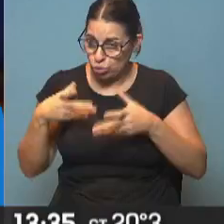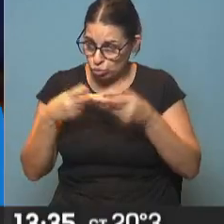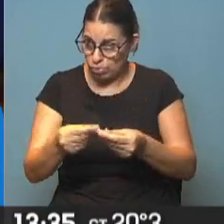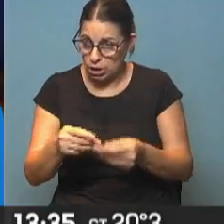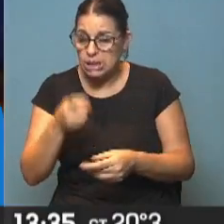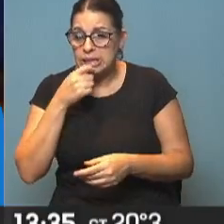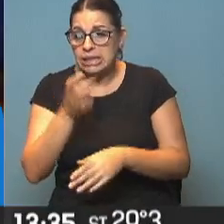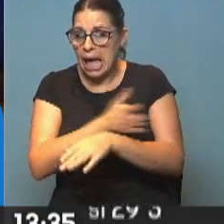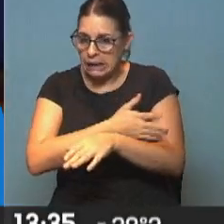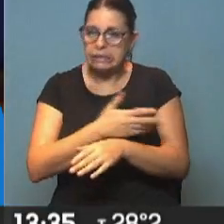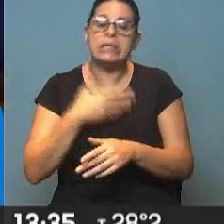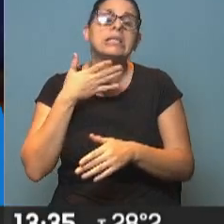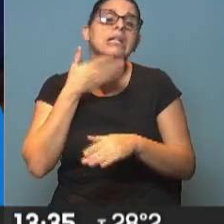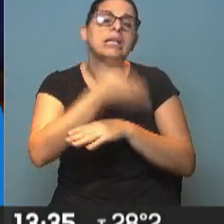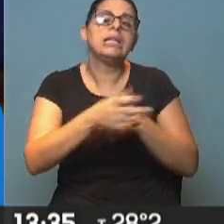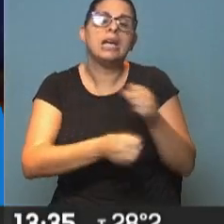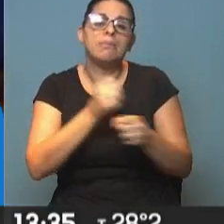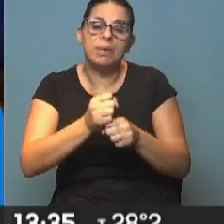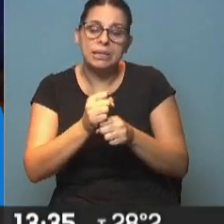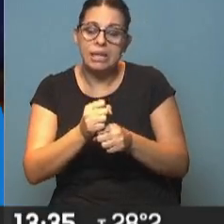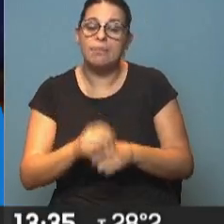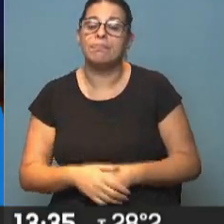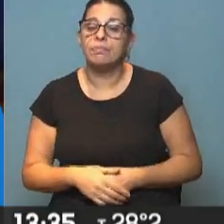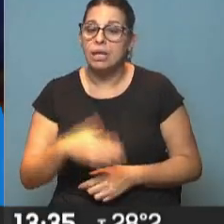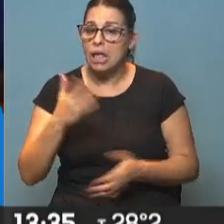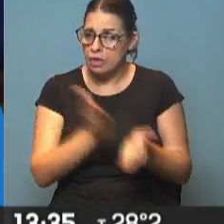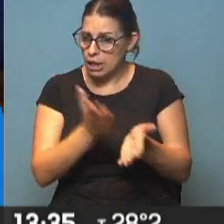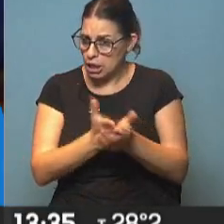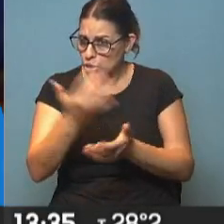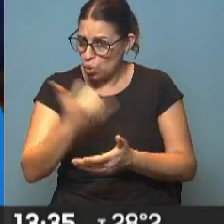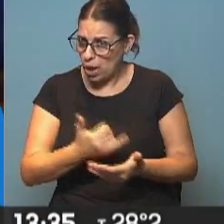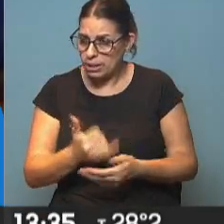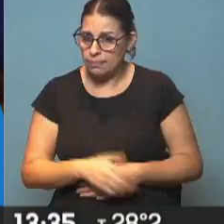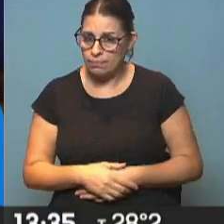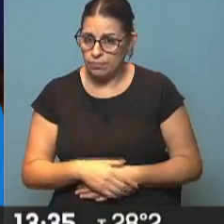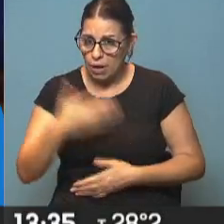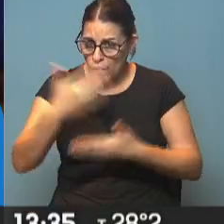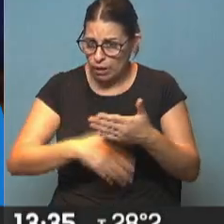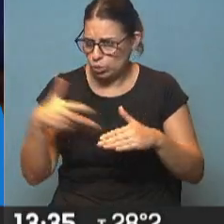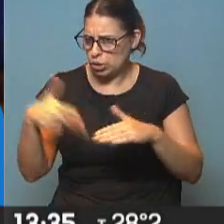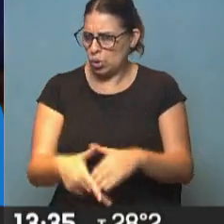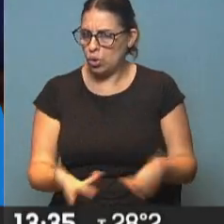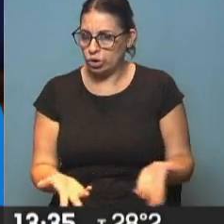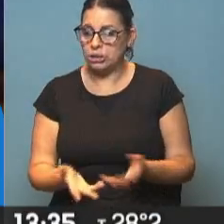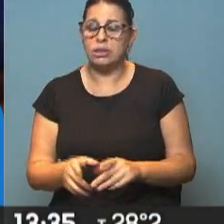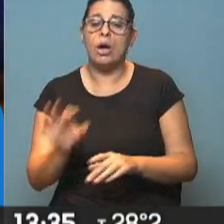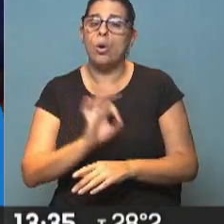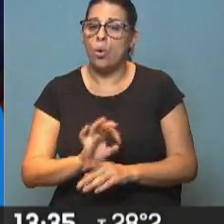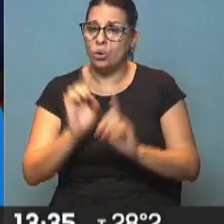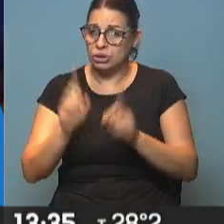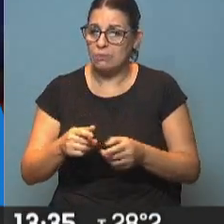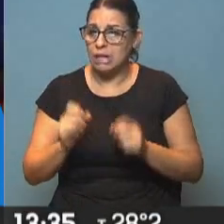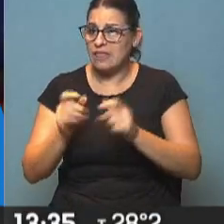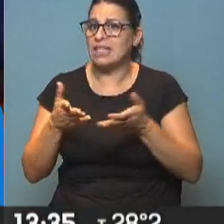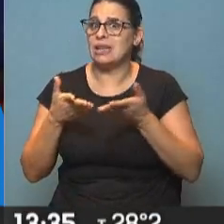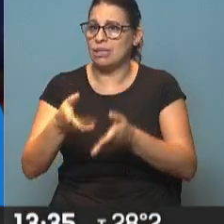así es que la empresa no viabiliza el reclamo porque tiene todo el derecho a que cesen en la facturación o en su caso que le den el